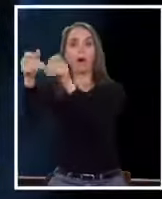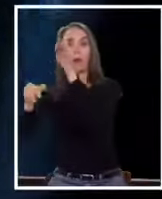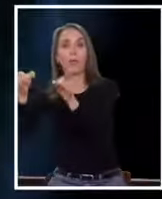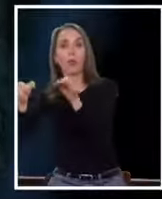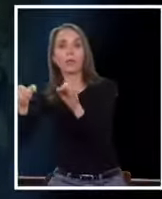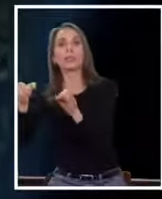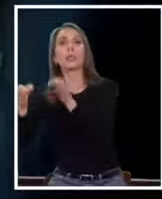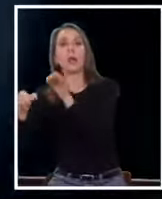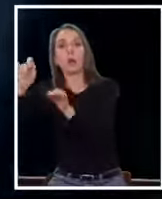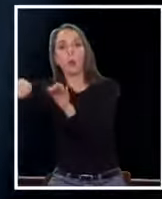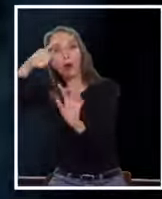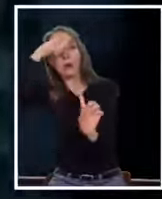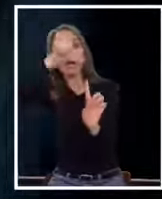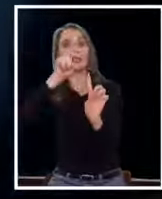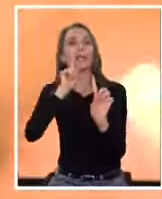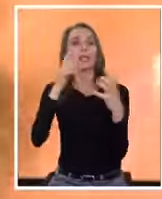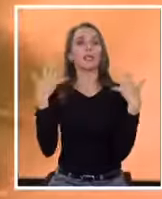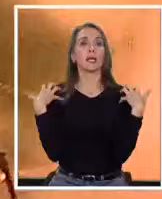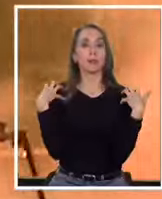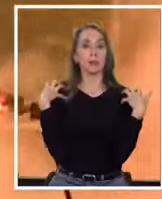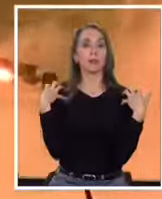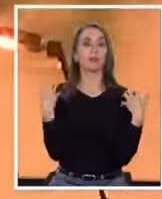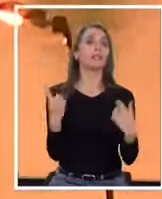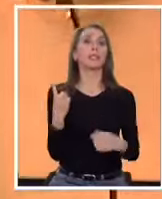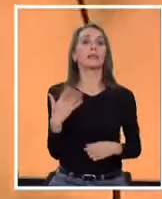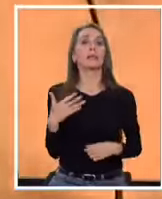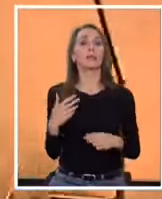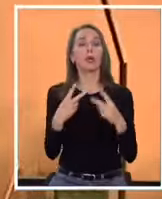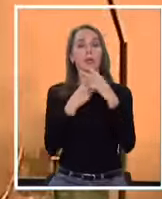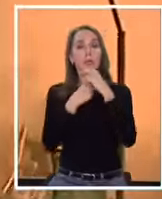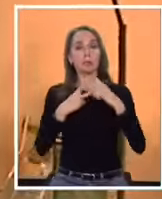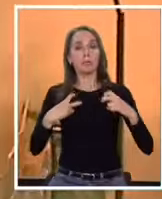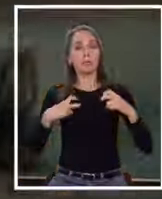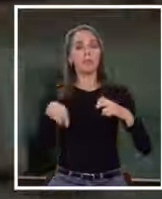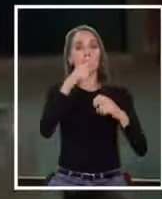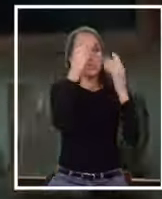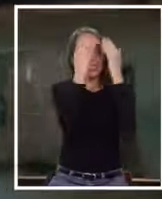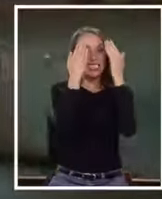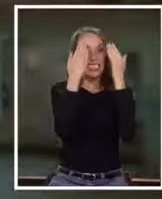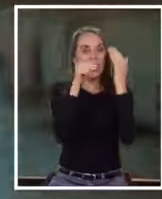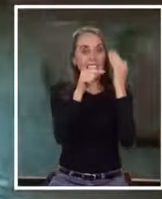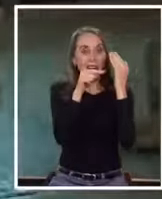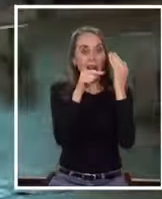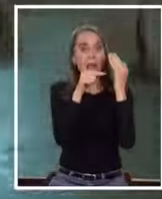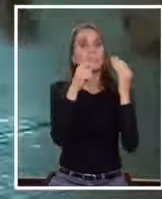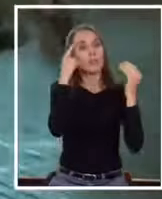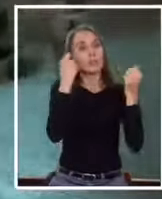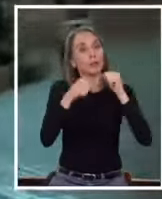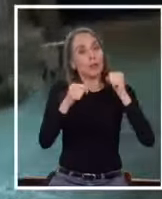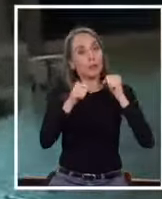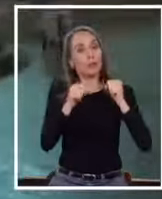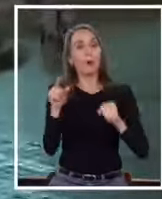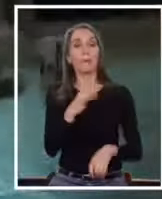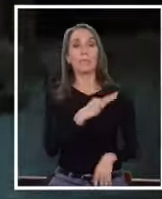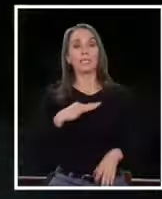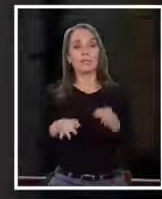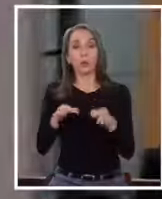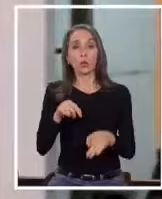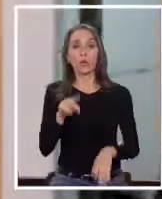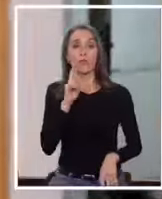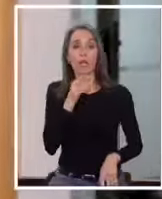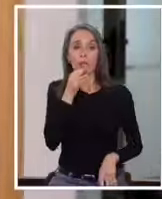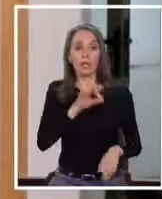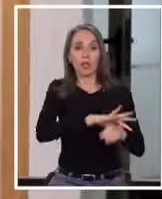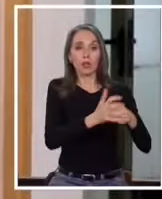los responsables. Uno de los procedimientos fundamentales son las pericias de tipo psiquiátricas, tarea para la que el Ministerio de Justicia anunció este viernes